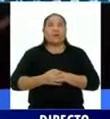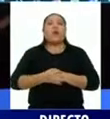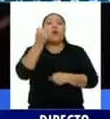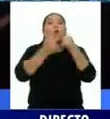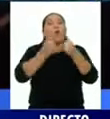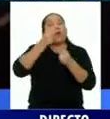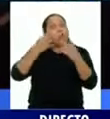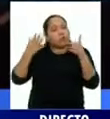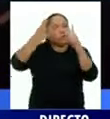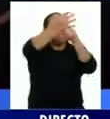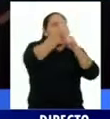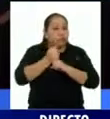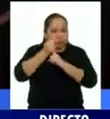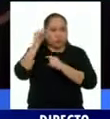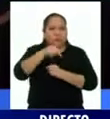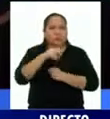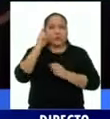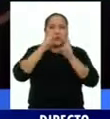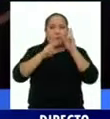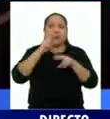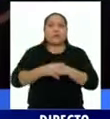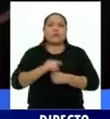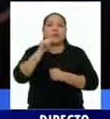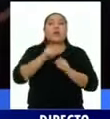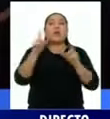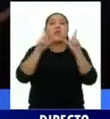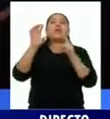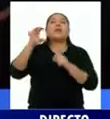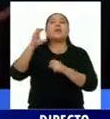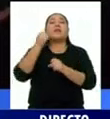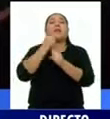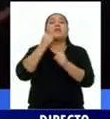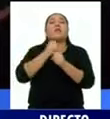el alcance que ha tenido el